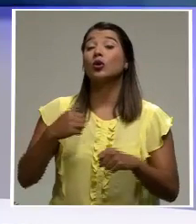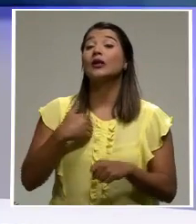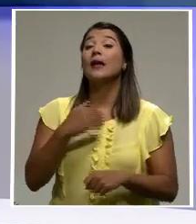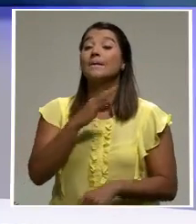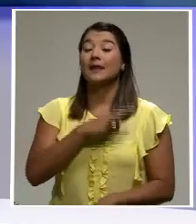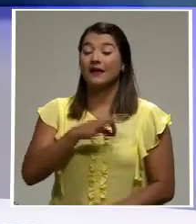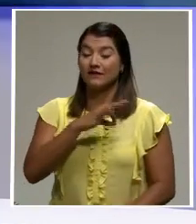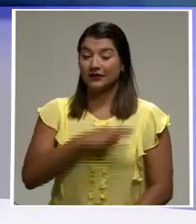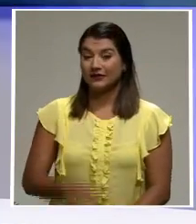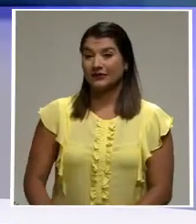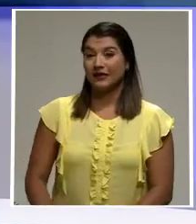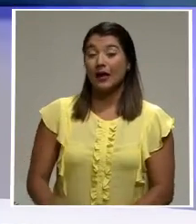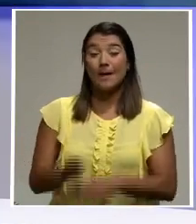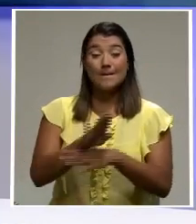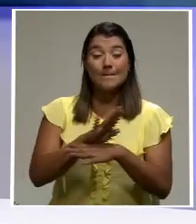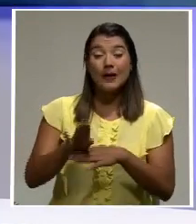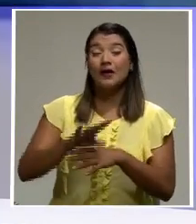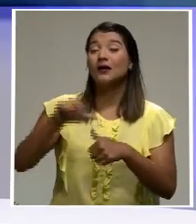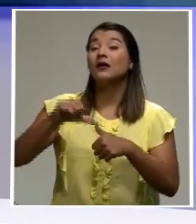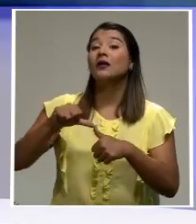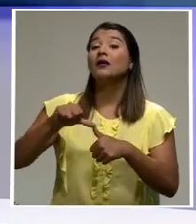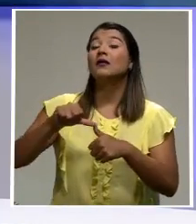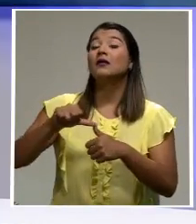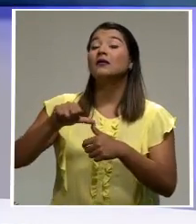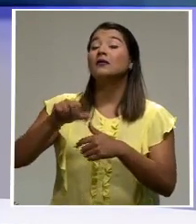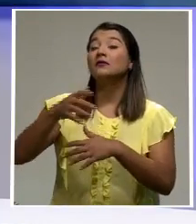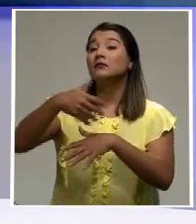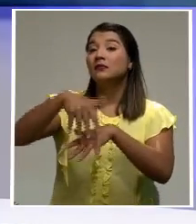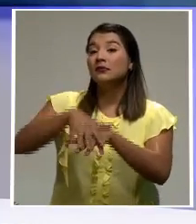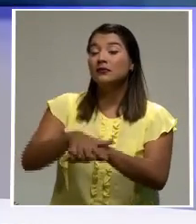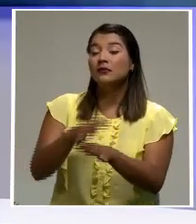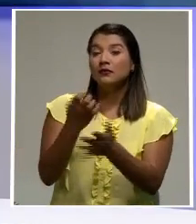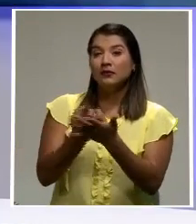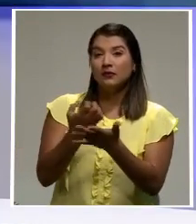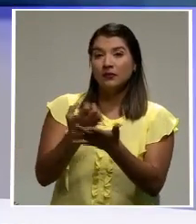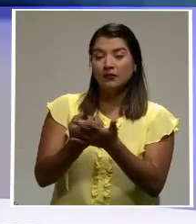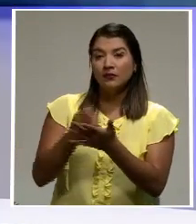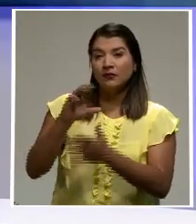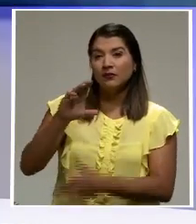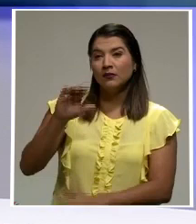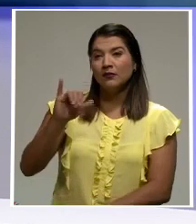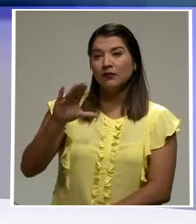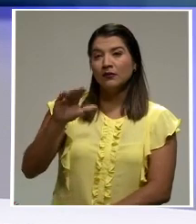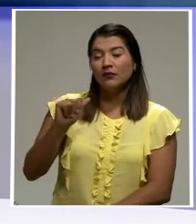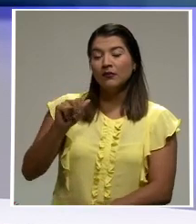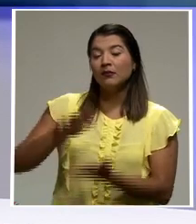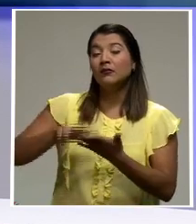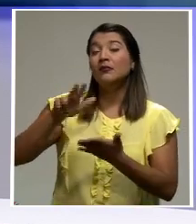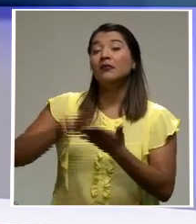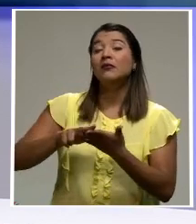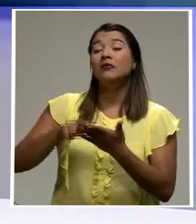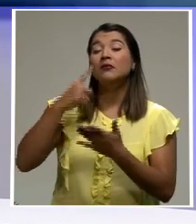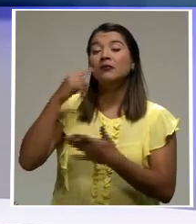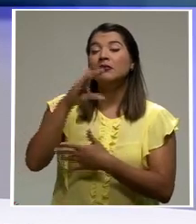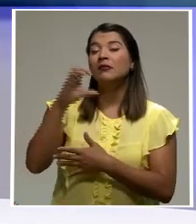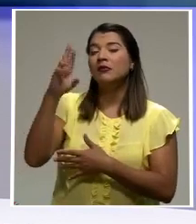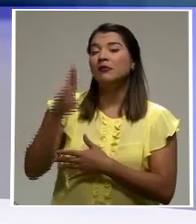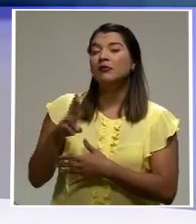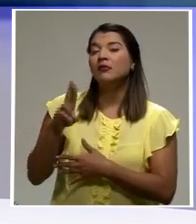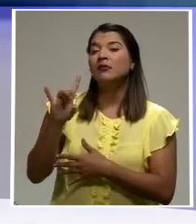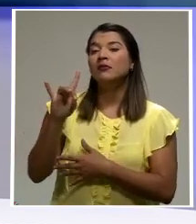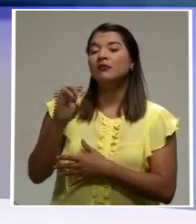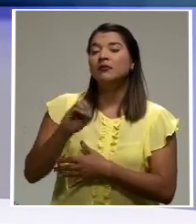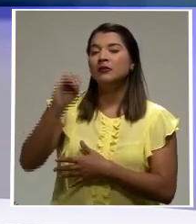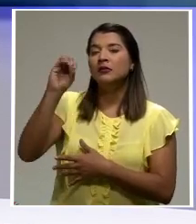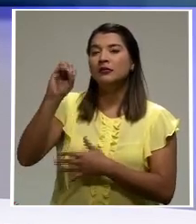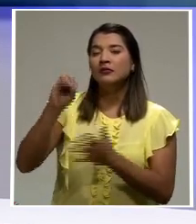El Banco Centroamericano de Integración Económica aprobó a Costa Rica un financiamiento por $80 millones